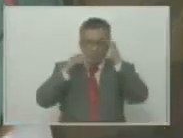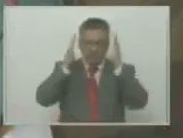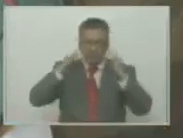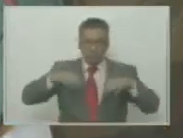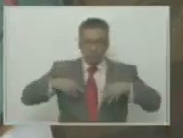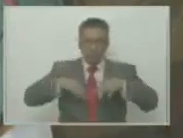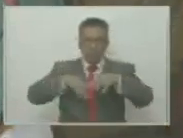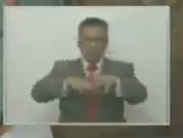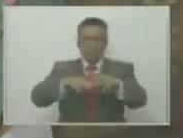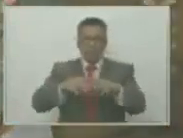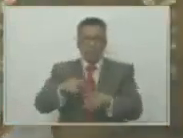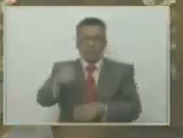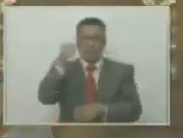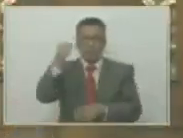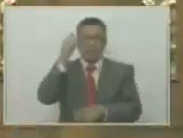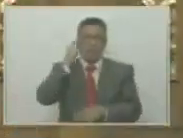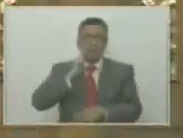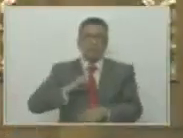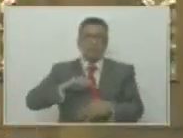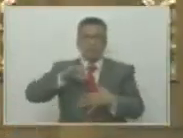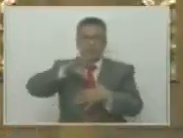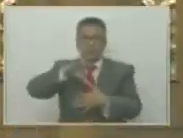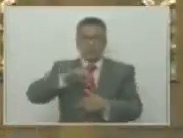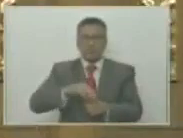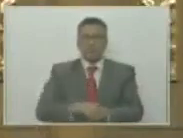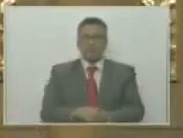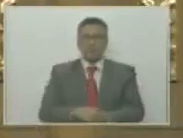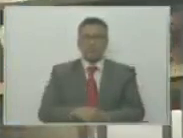camina la espada de Bolívar por América Latina.